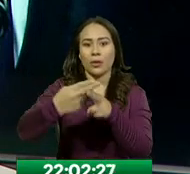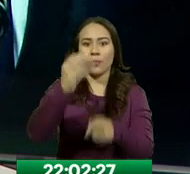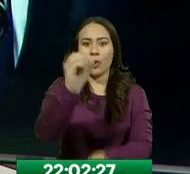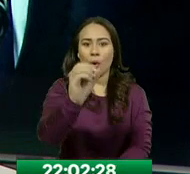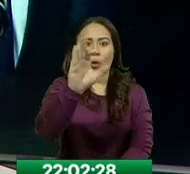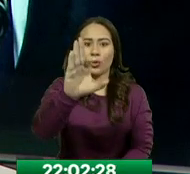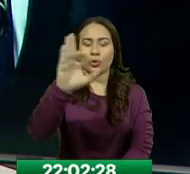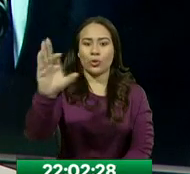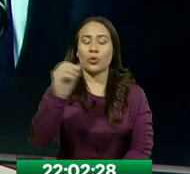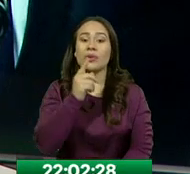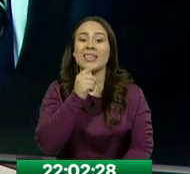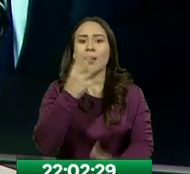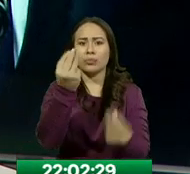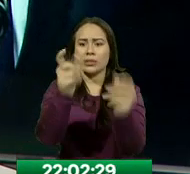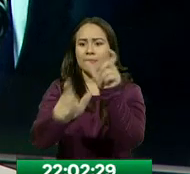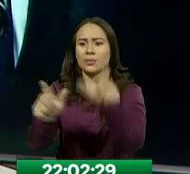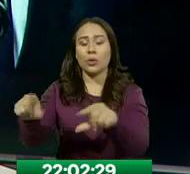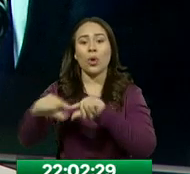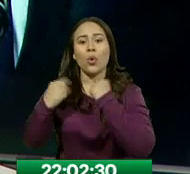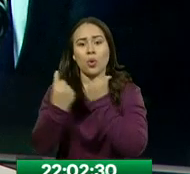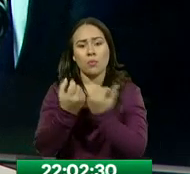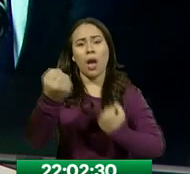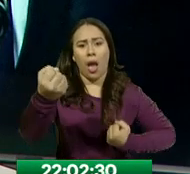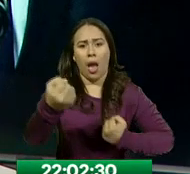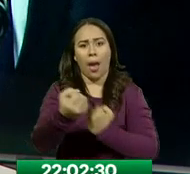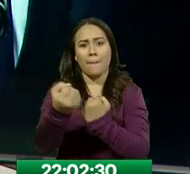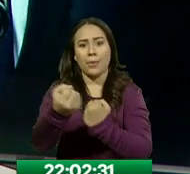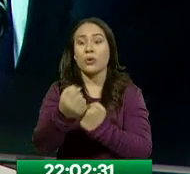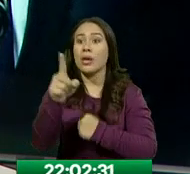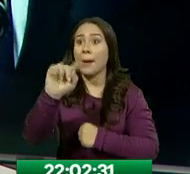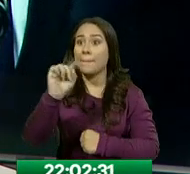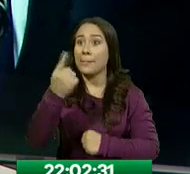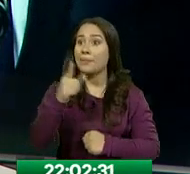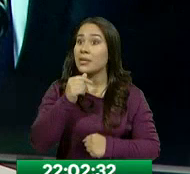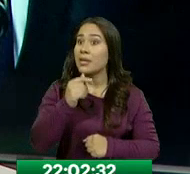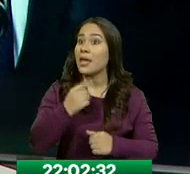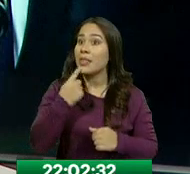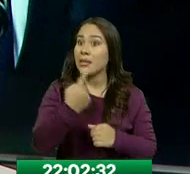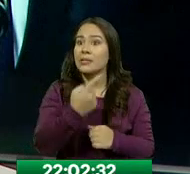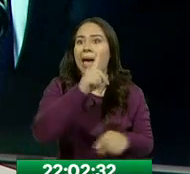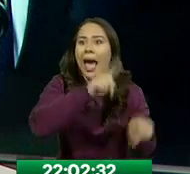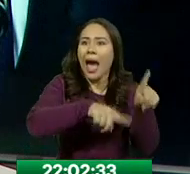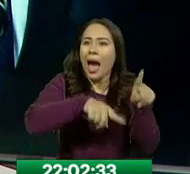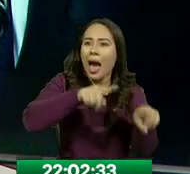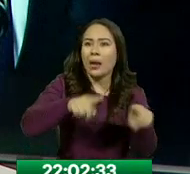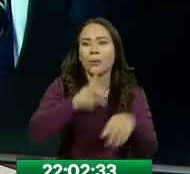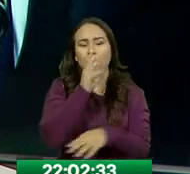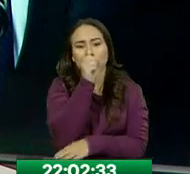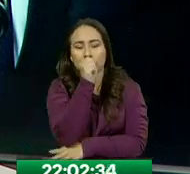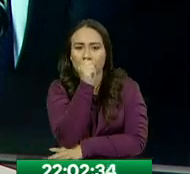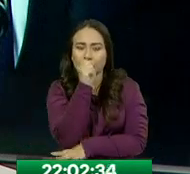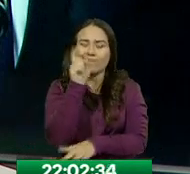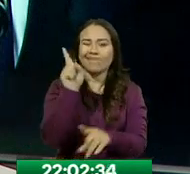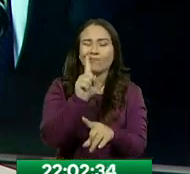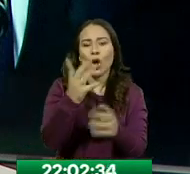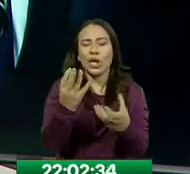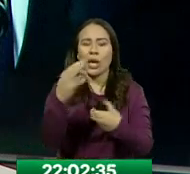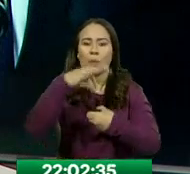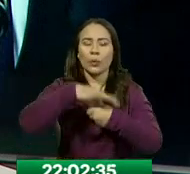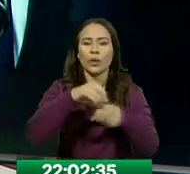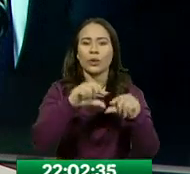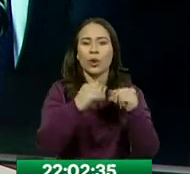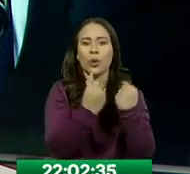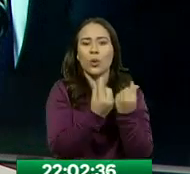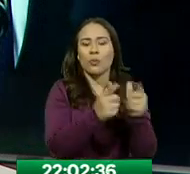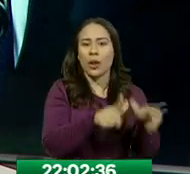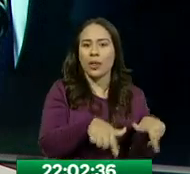La mayoría de bloques legislativos apoyaron al primero de la terna, aunque se registraron varias abstenciones en el bloque morenista.